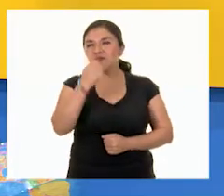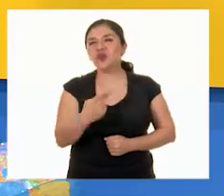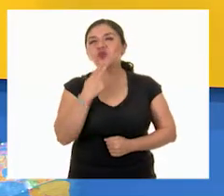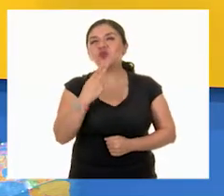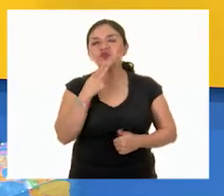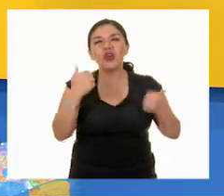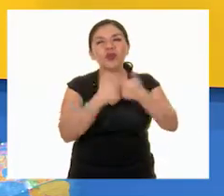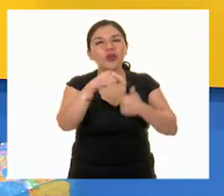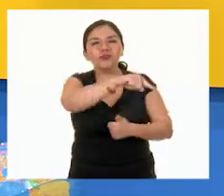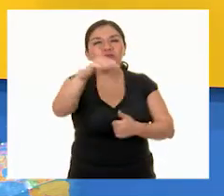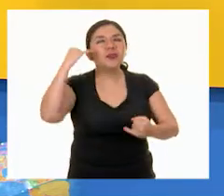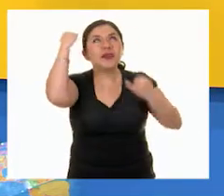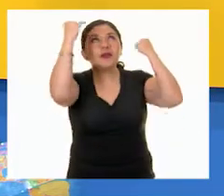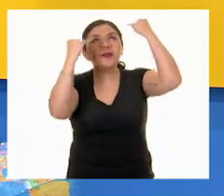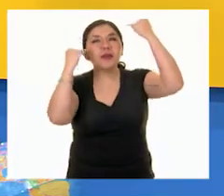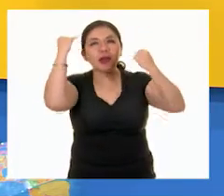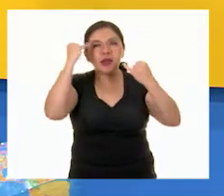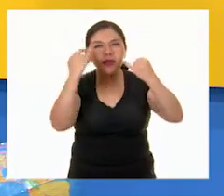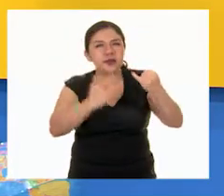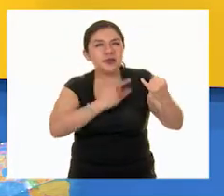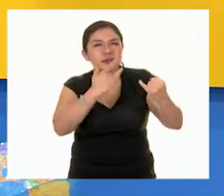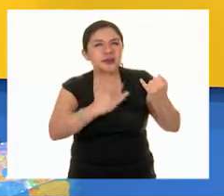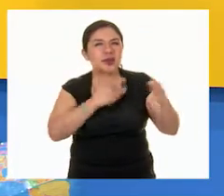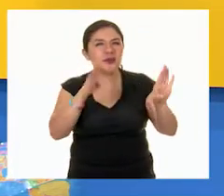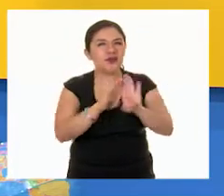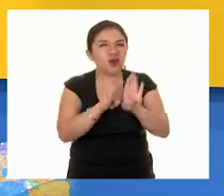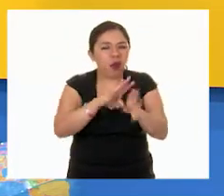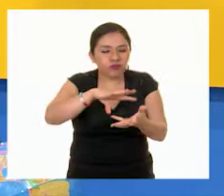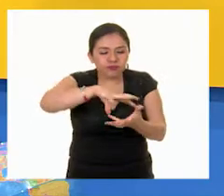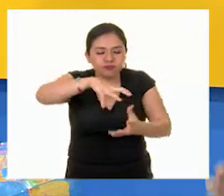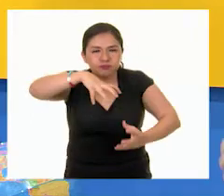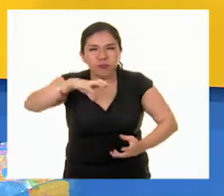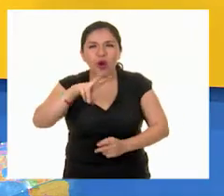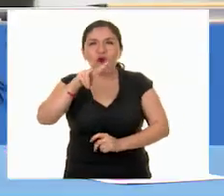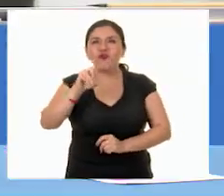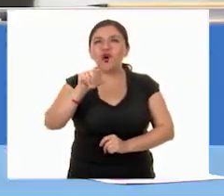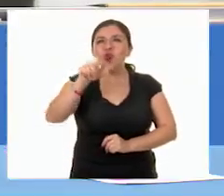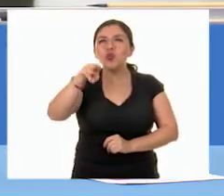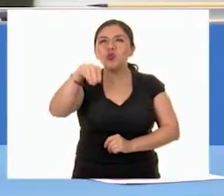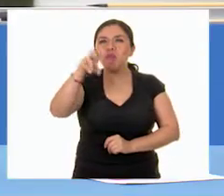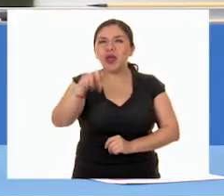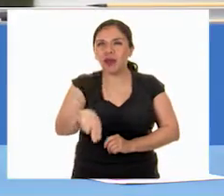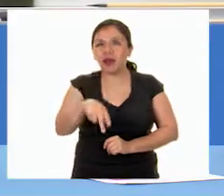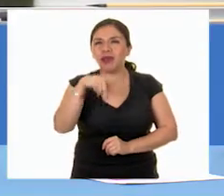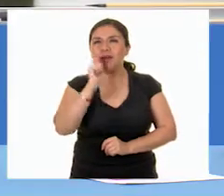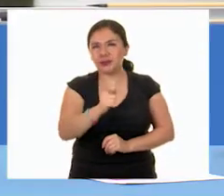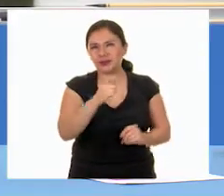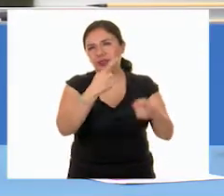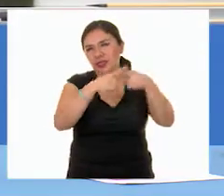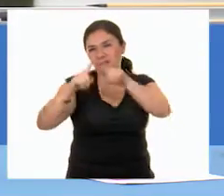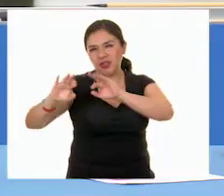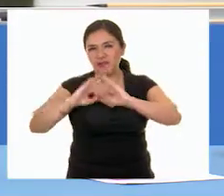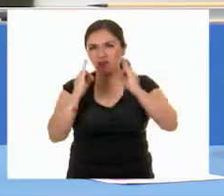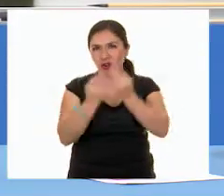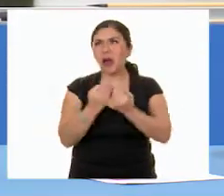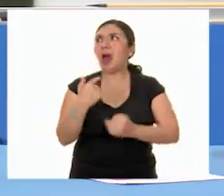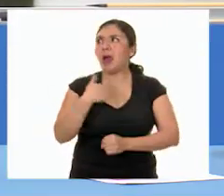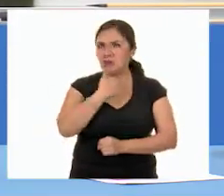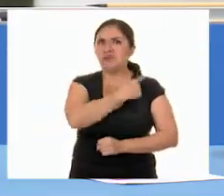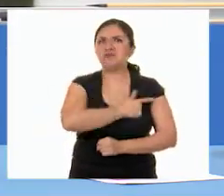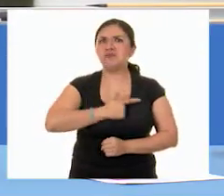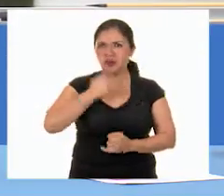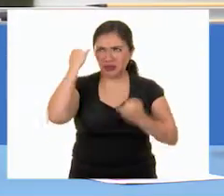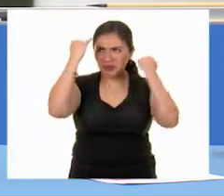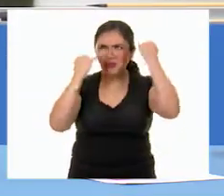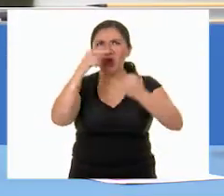la imaginación y estimando el volumen de algunos prismas. Sí, sí, sí, sí, sí. Me gusta imaginarme cosas. Usted